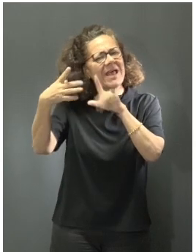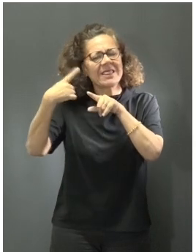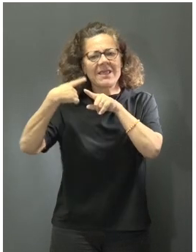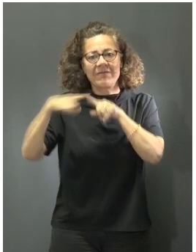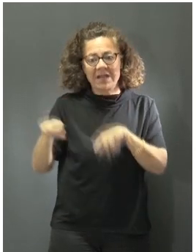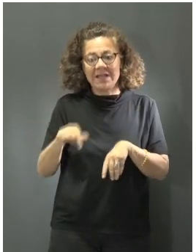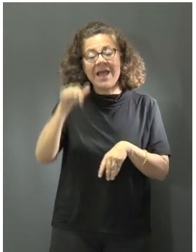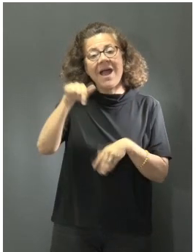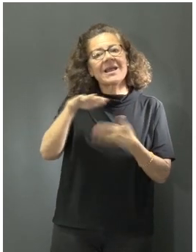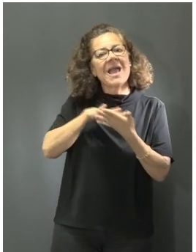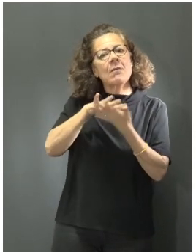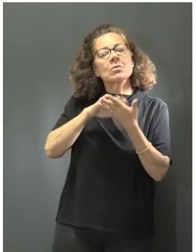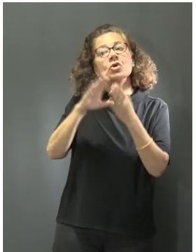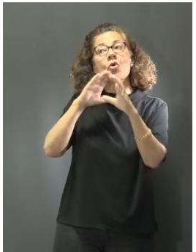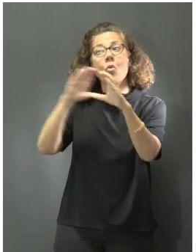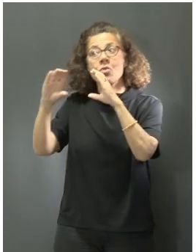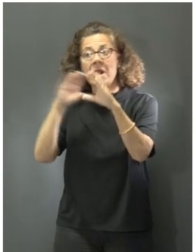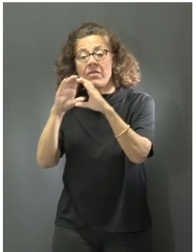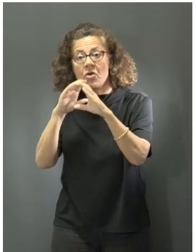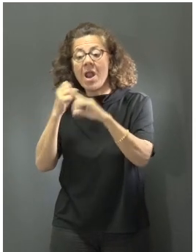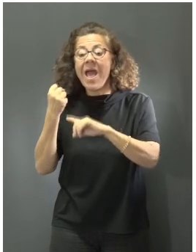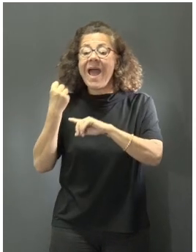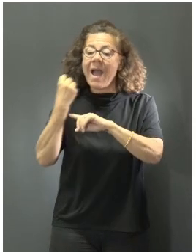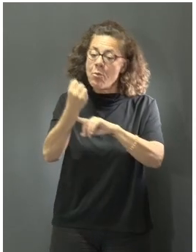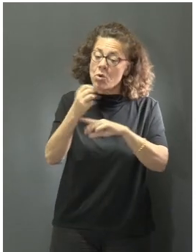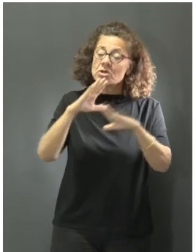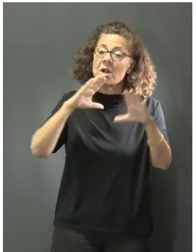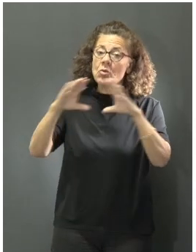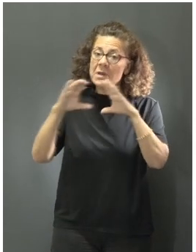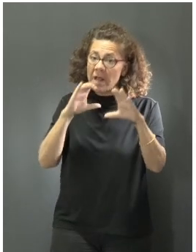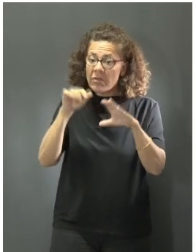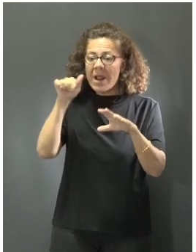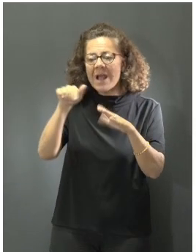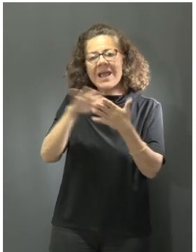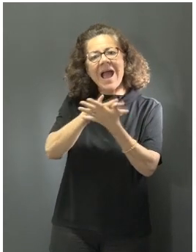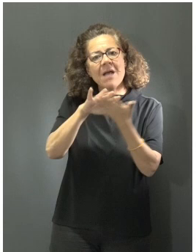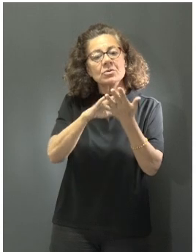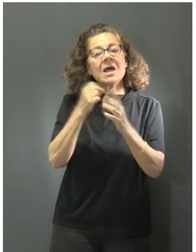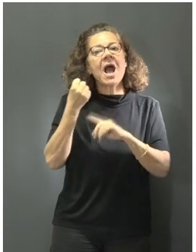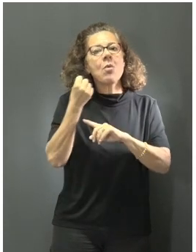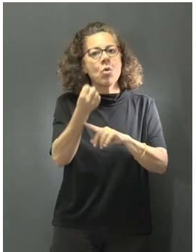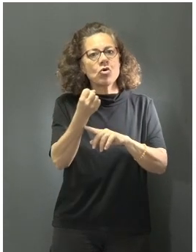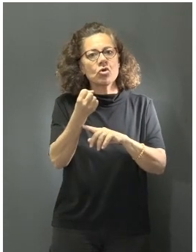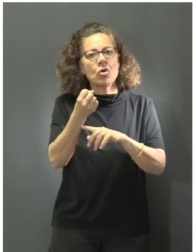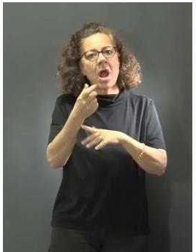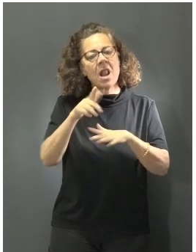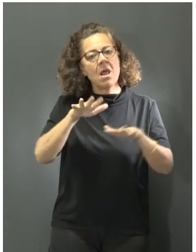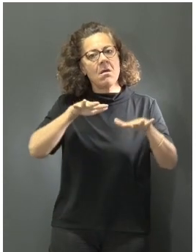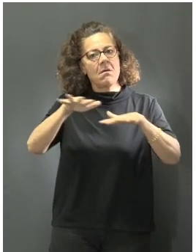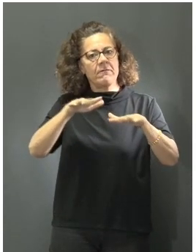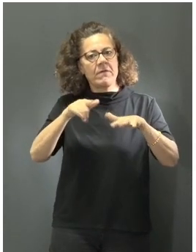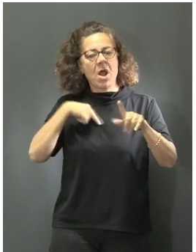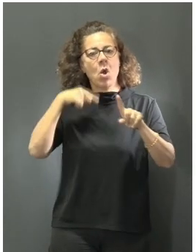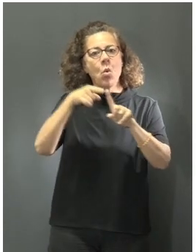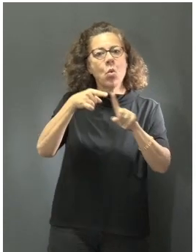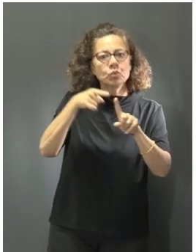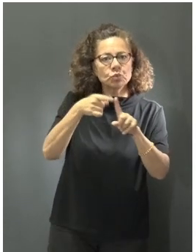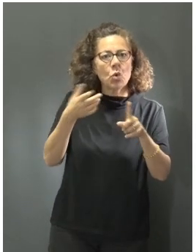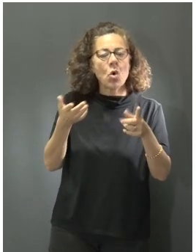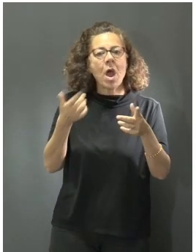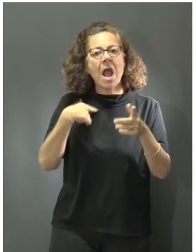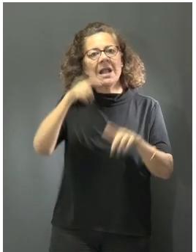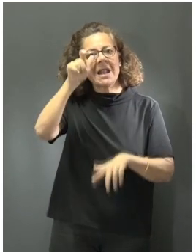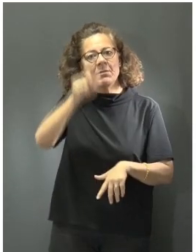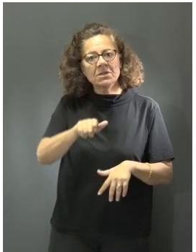Es que aquí estamos hablando de comunicación, apoyos a la comunicación, aquí estamos hablando de apoyos al desenvolvimiento, al uso, a